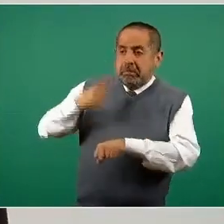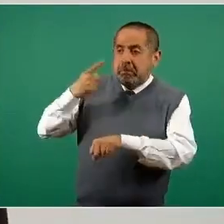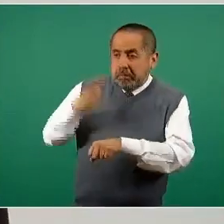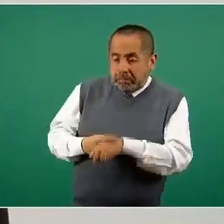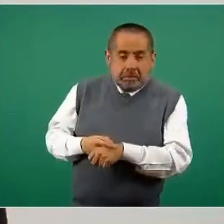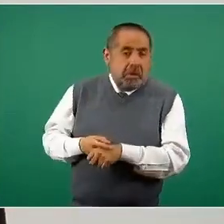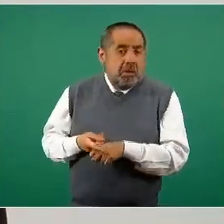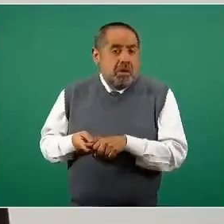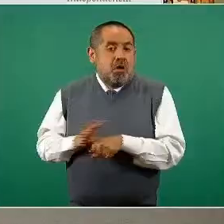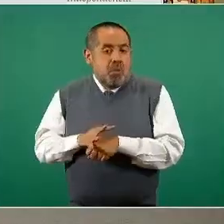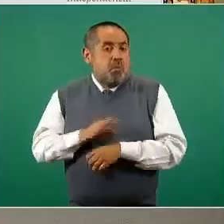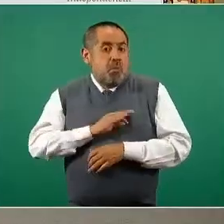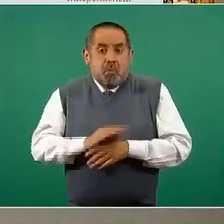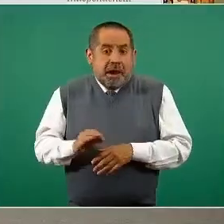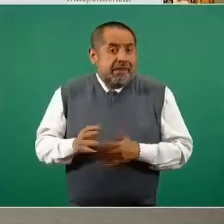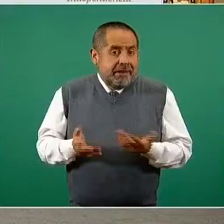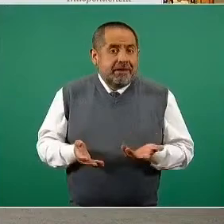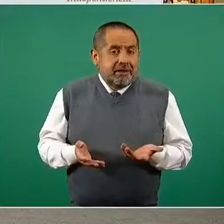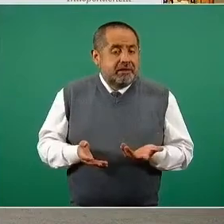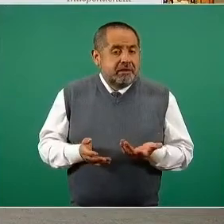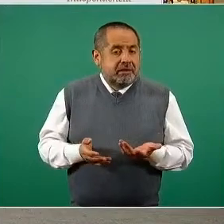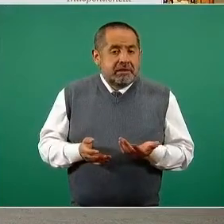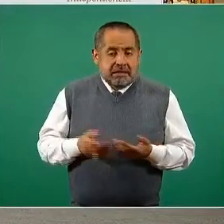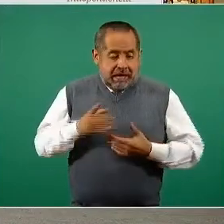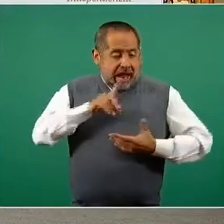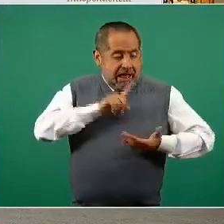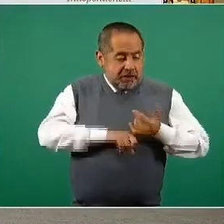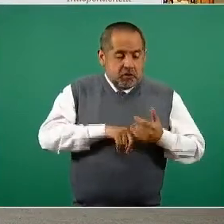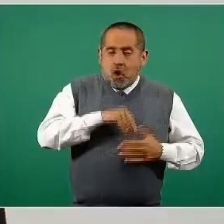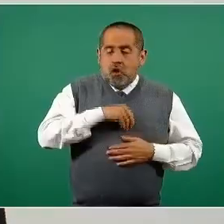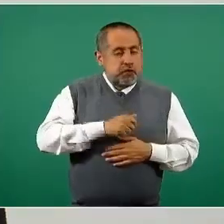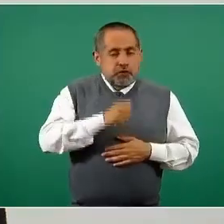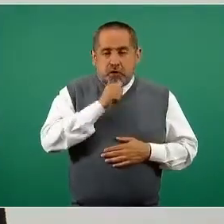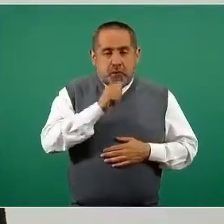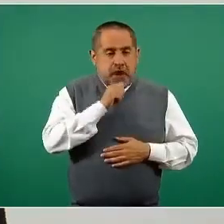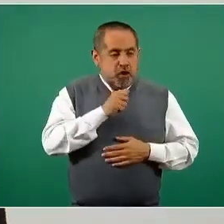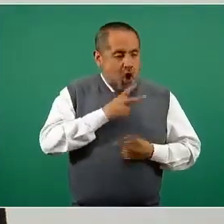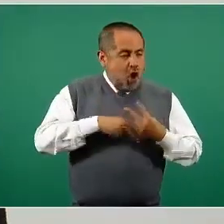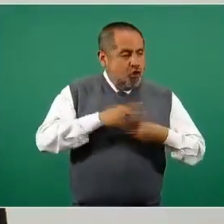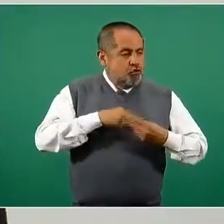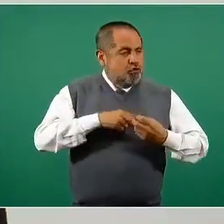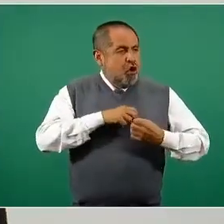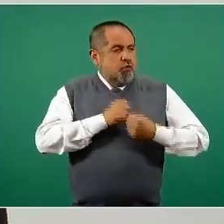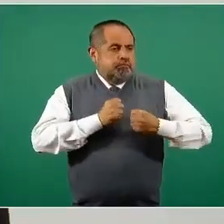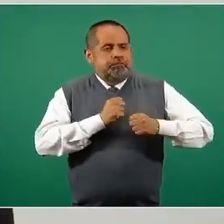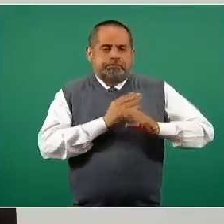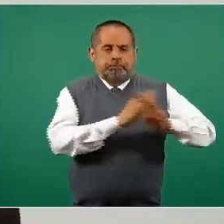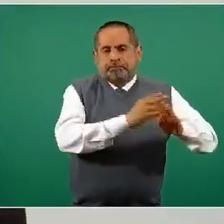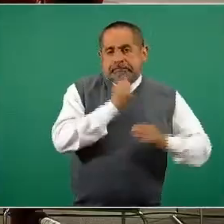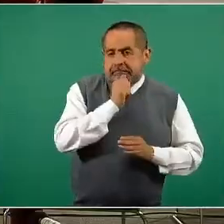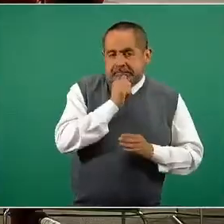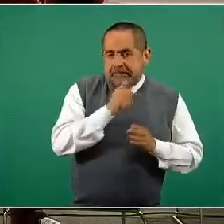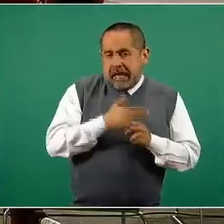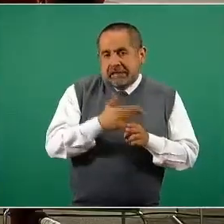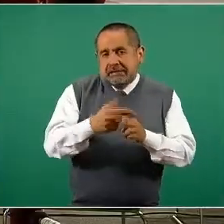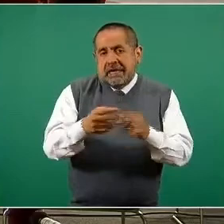desarrollado la enfermedad y todo lo que a esto conlleva, dado que no tenía aún la cobertura inmunológica.